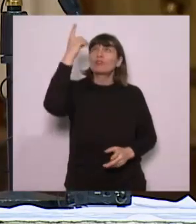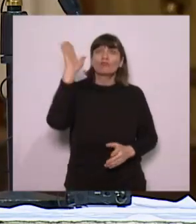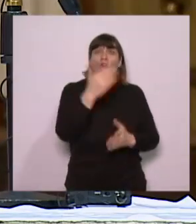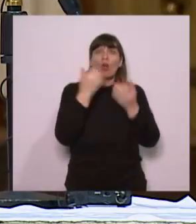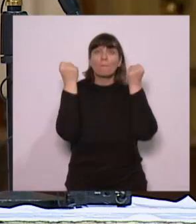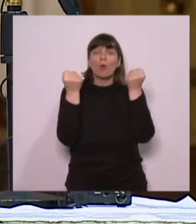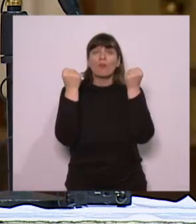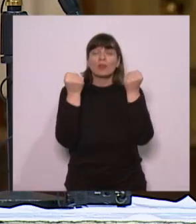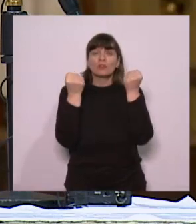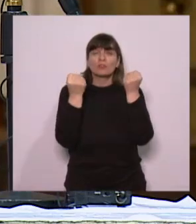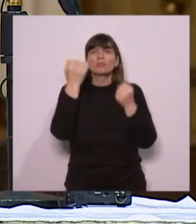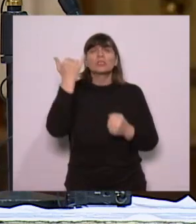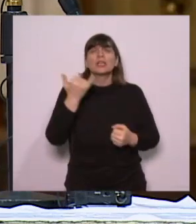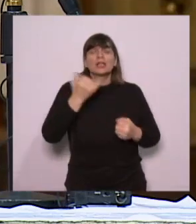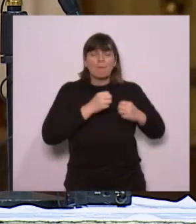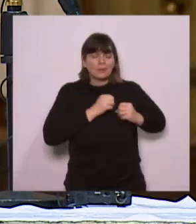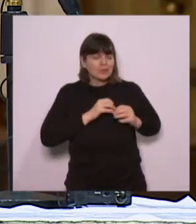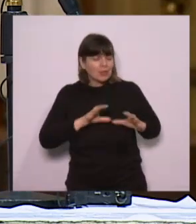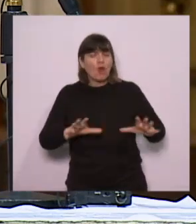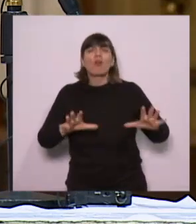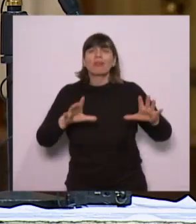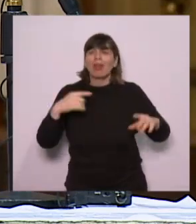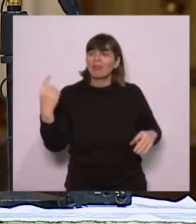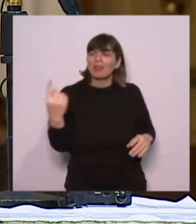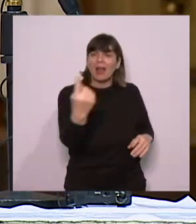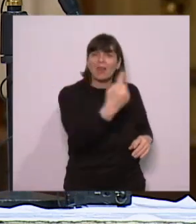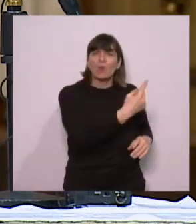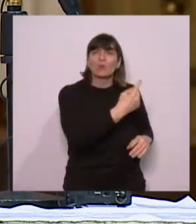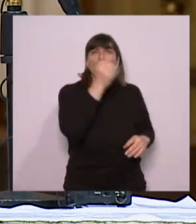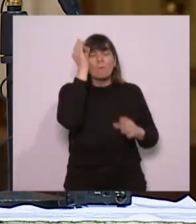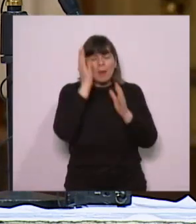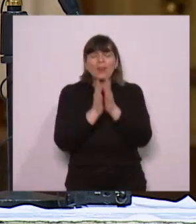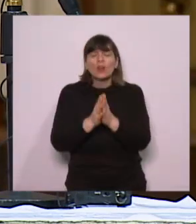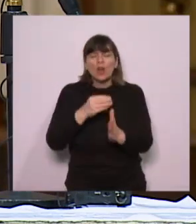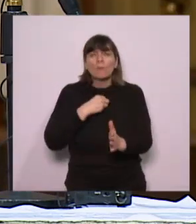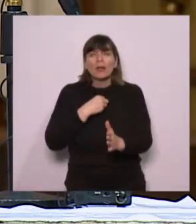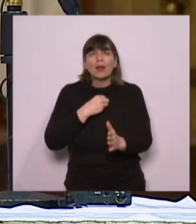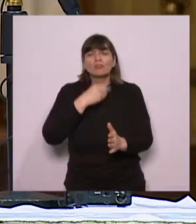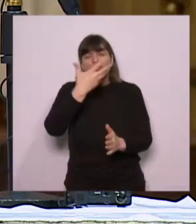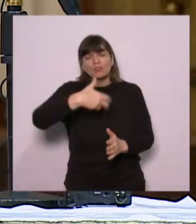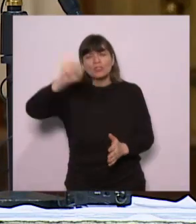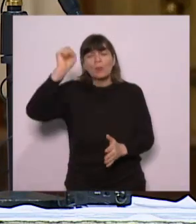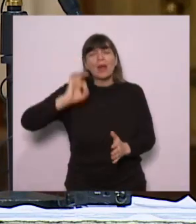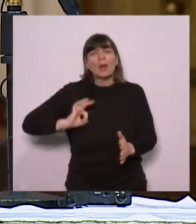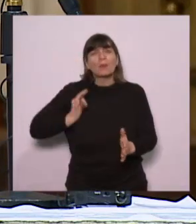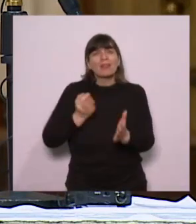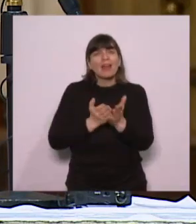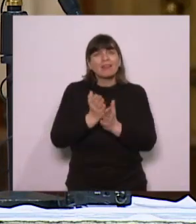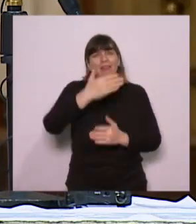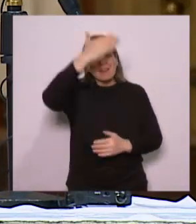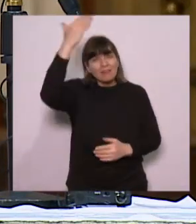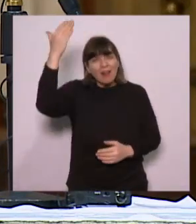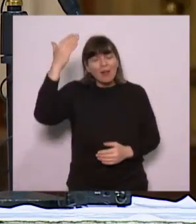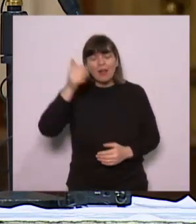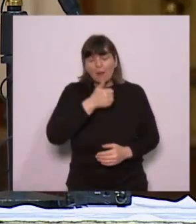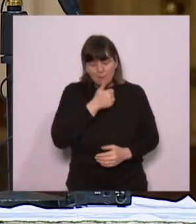piedad. Y Dios Todopoderoso, tenga misericordia de nosotros, perdone nuestros pecados y nos lleve a